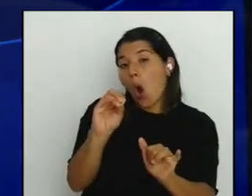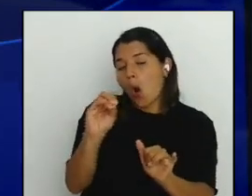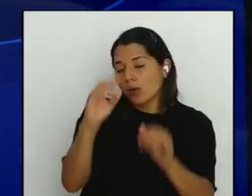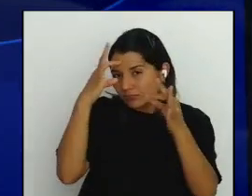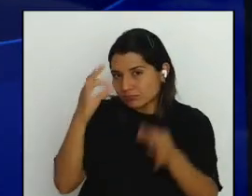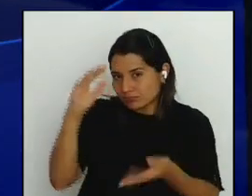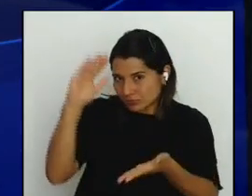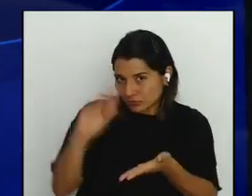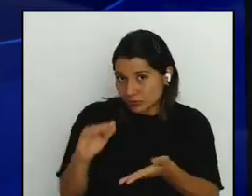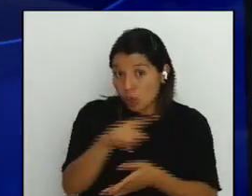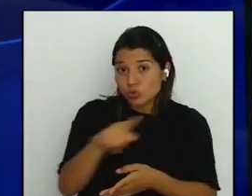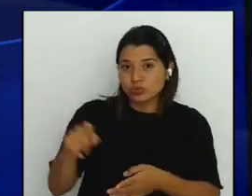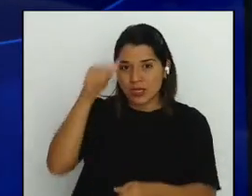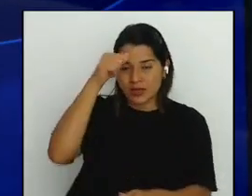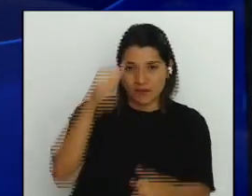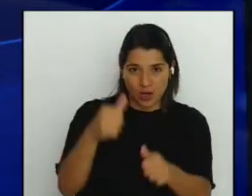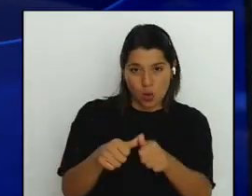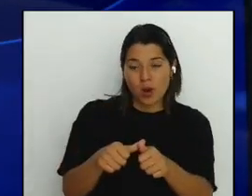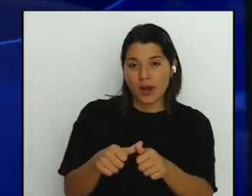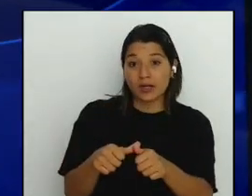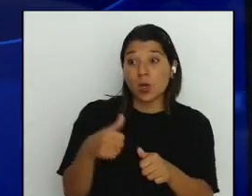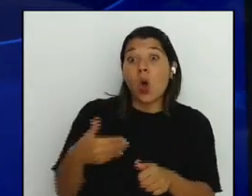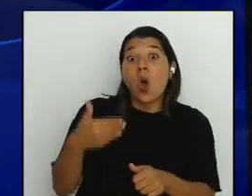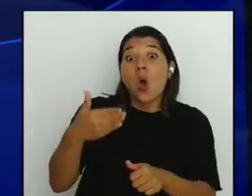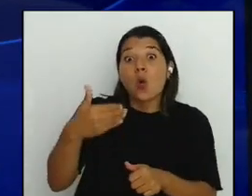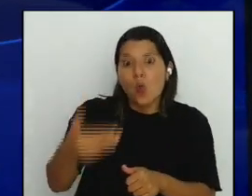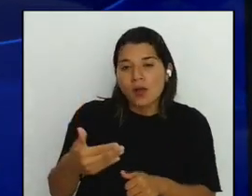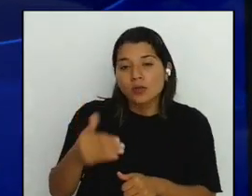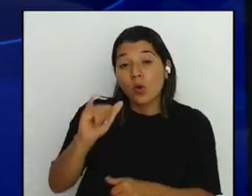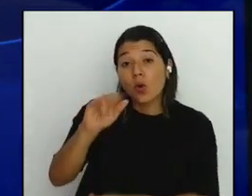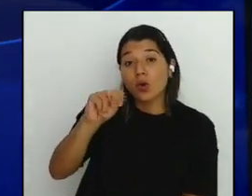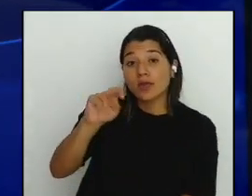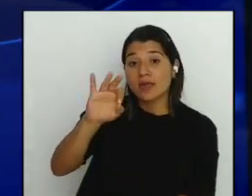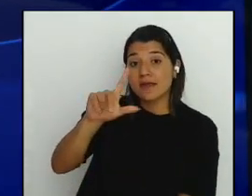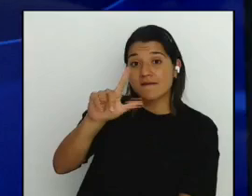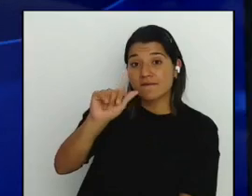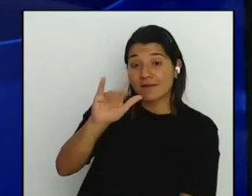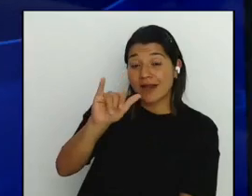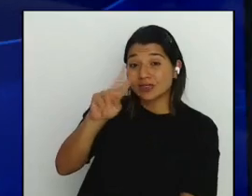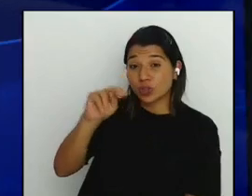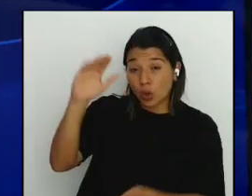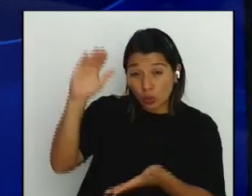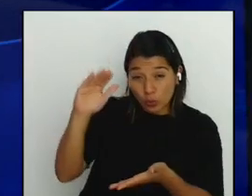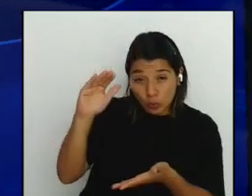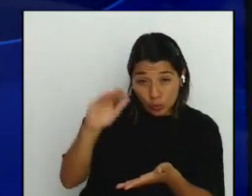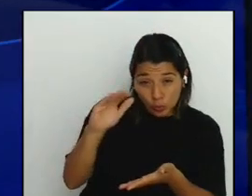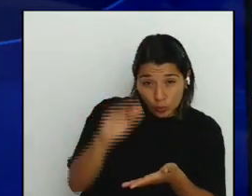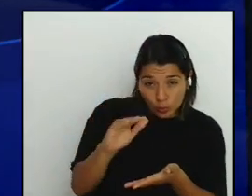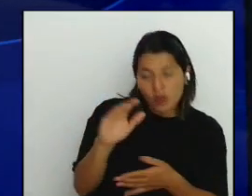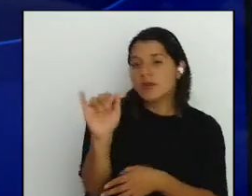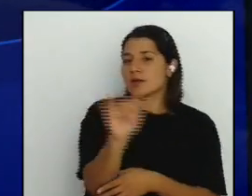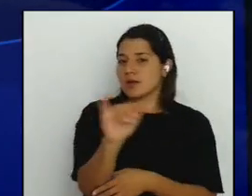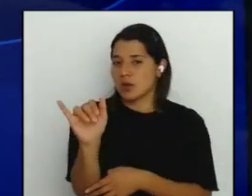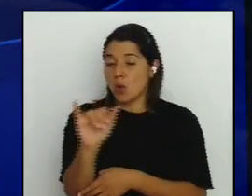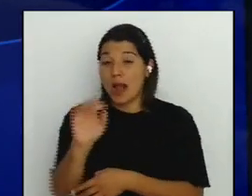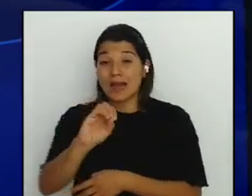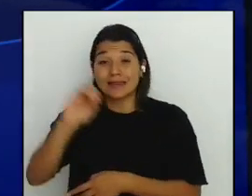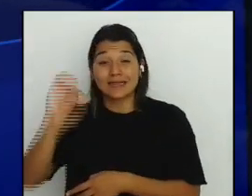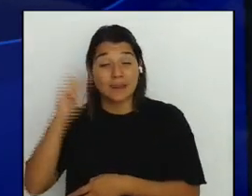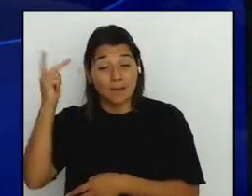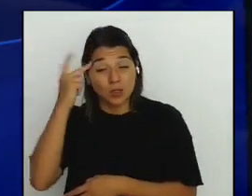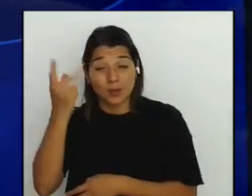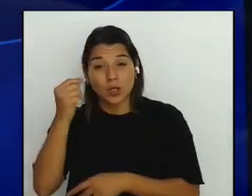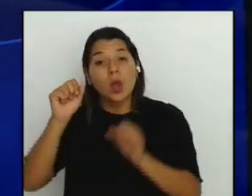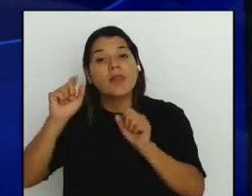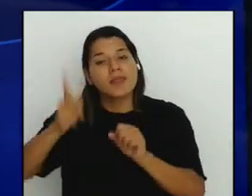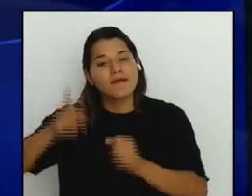que conforme va bajando la inflación, así va bajando la tasa política monetaria, sin embargo no puede reducirse significativamente.